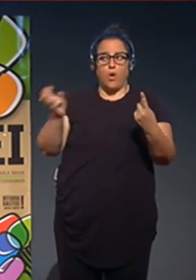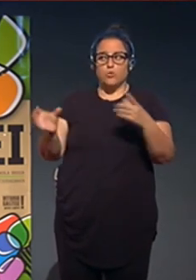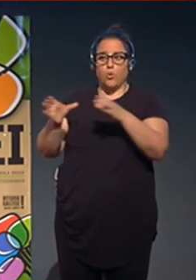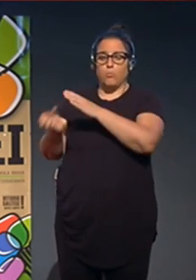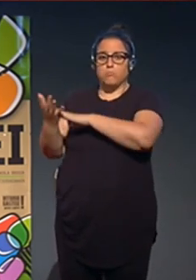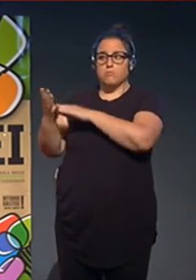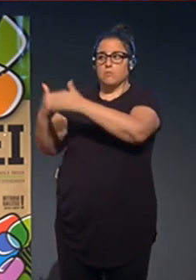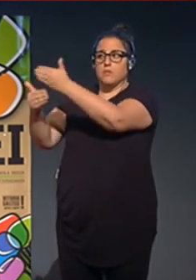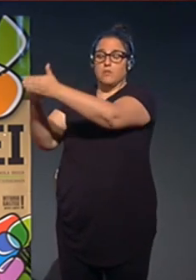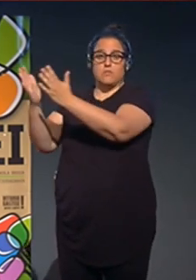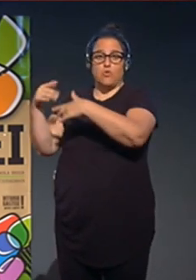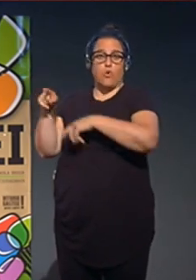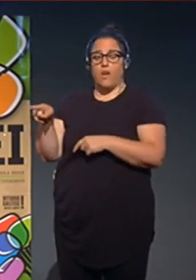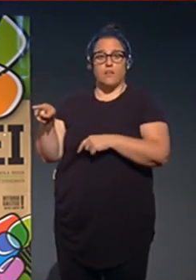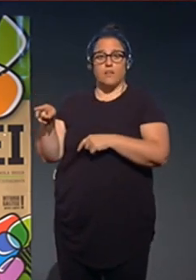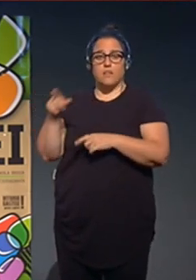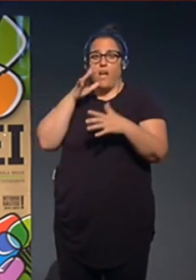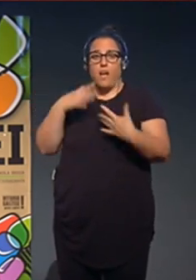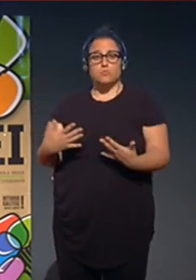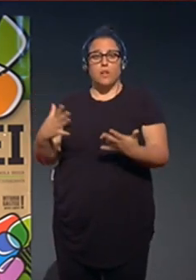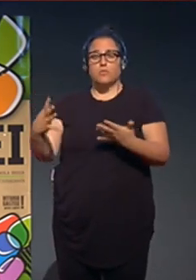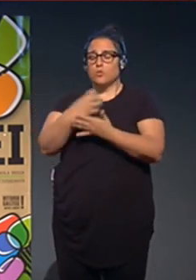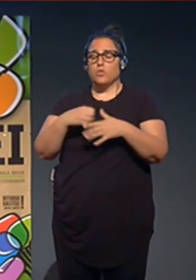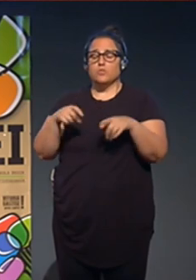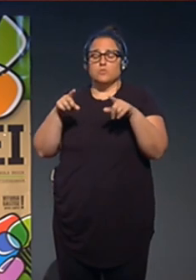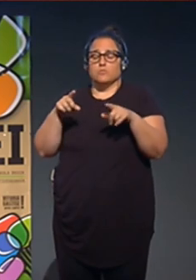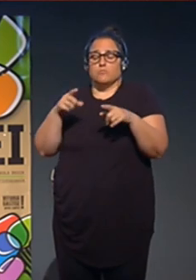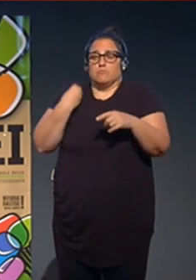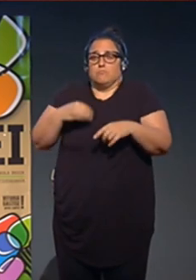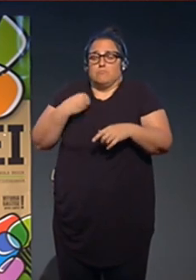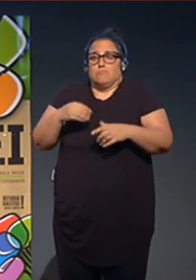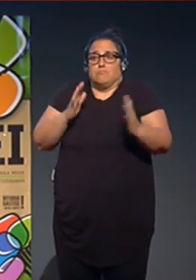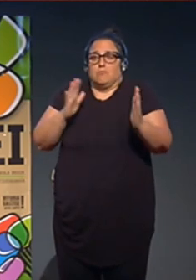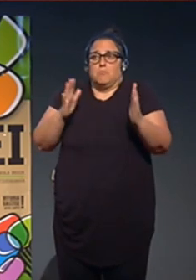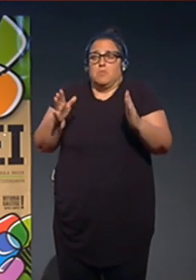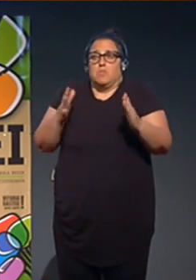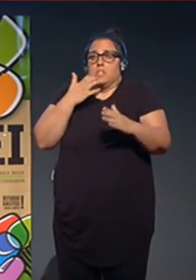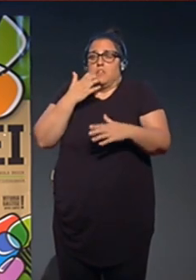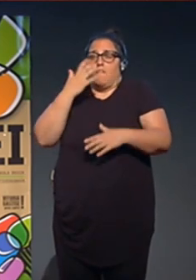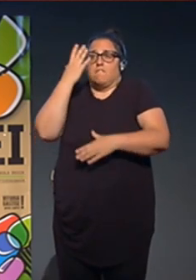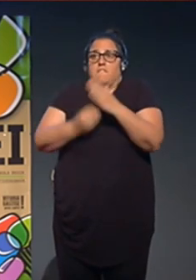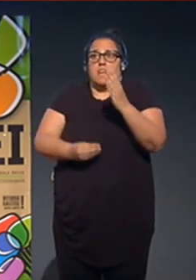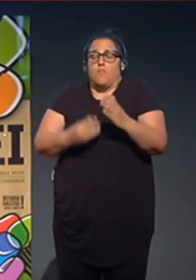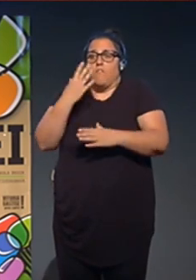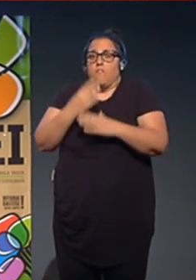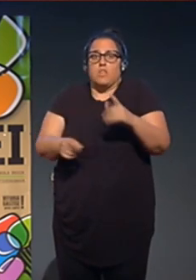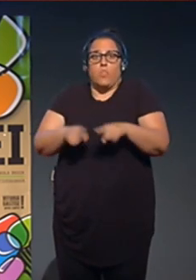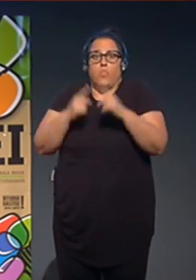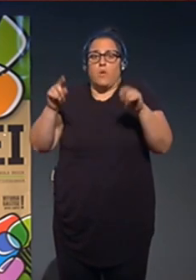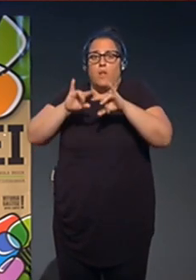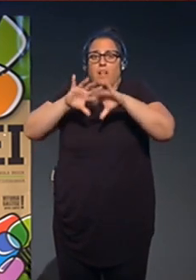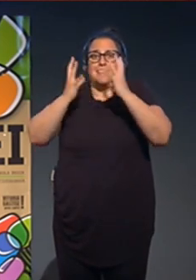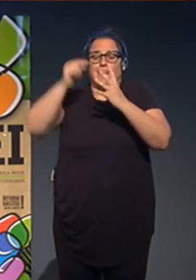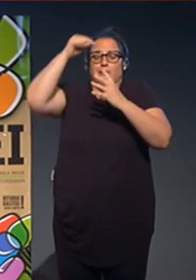embarcados estamos todos en la misma Barca y si se de un agujero me da igual que el agujero esté en España en Estados Unidos en áfrica o en Asia